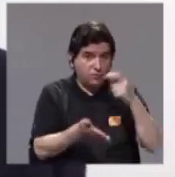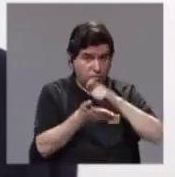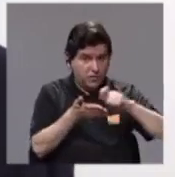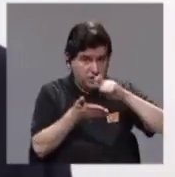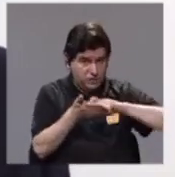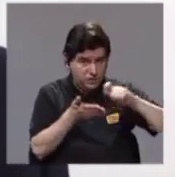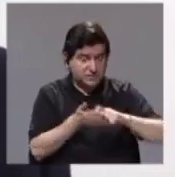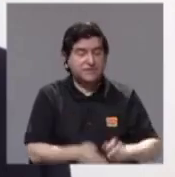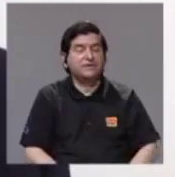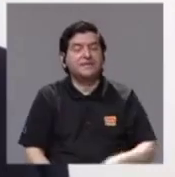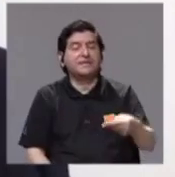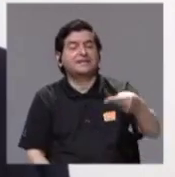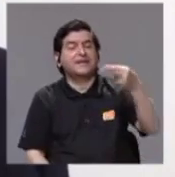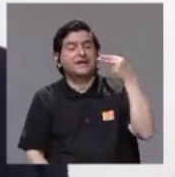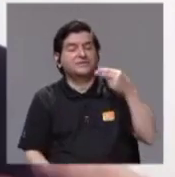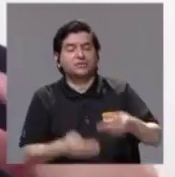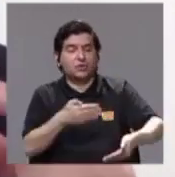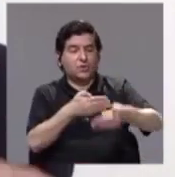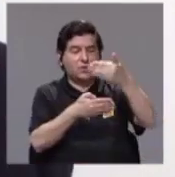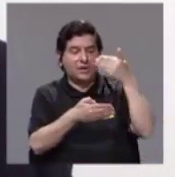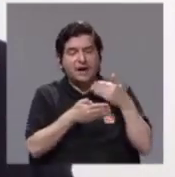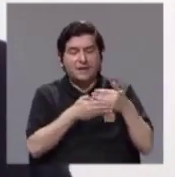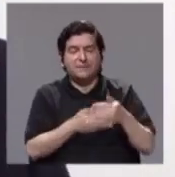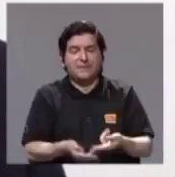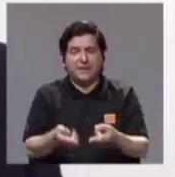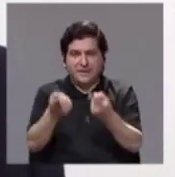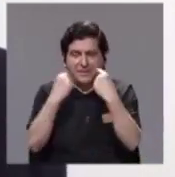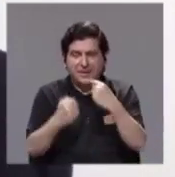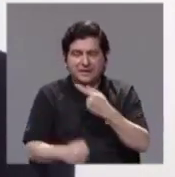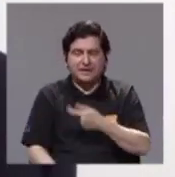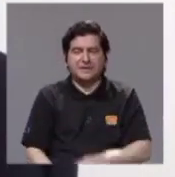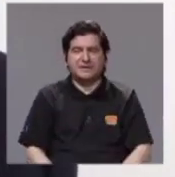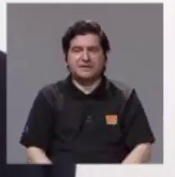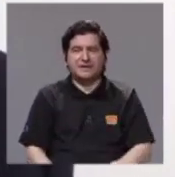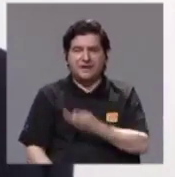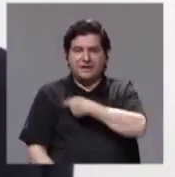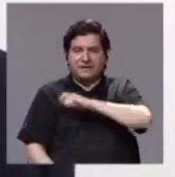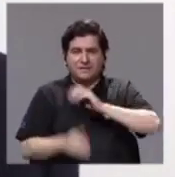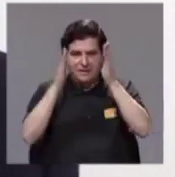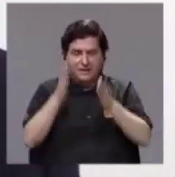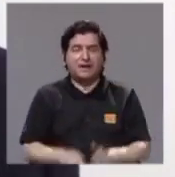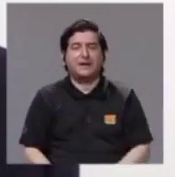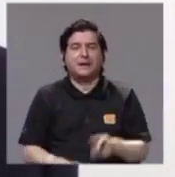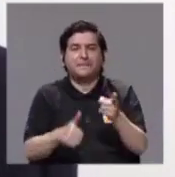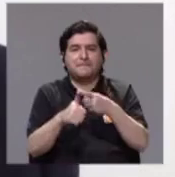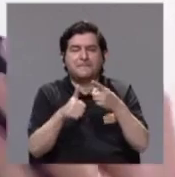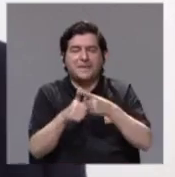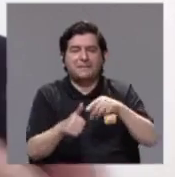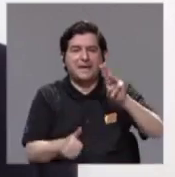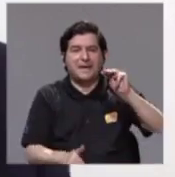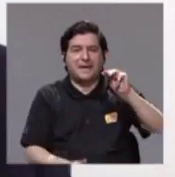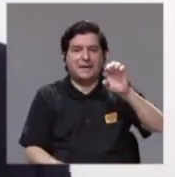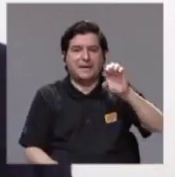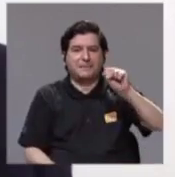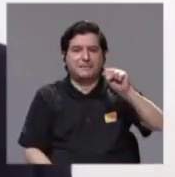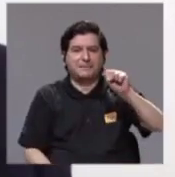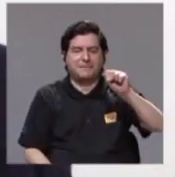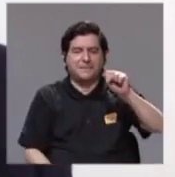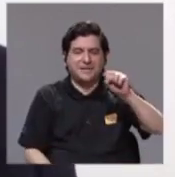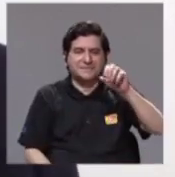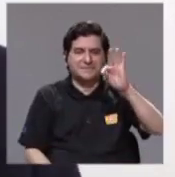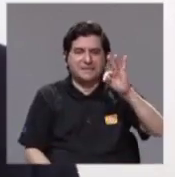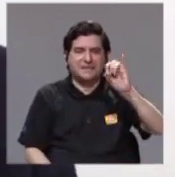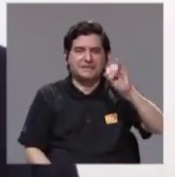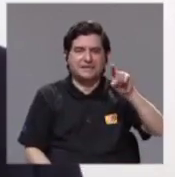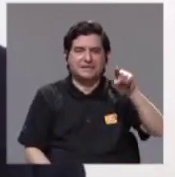Uno de mis libros que escribí sobre la historia prehispánica se llama El primer mestizaje